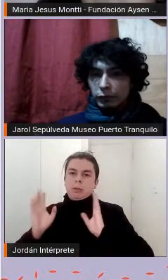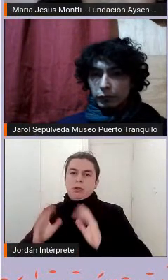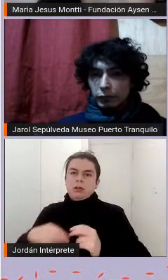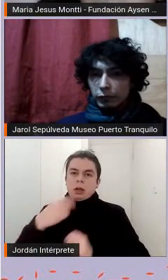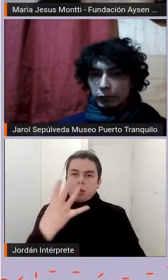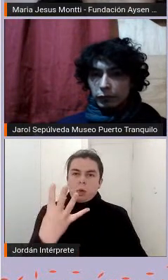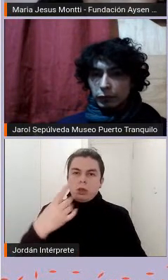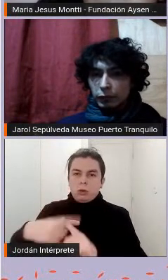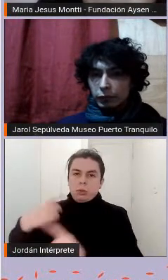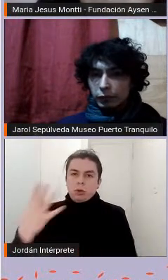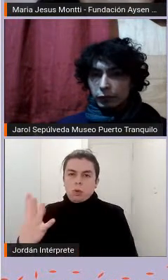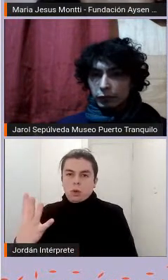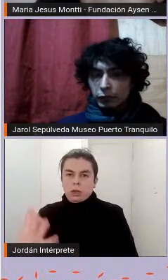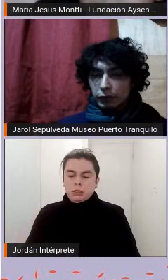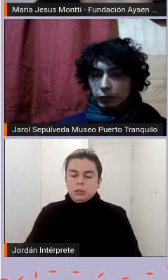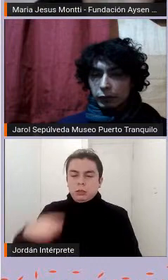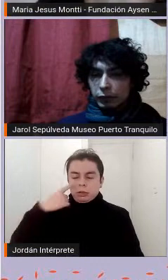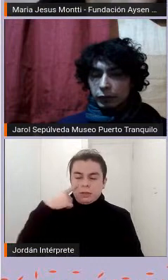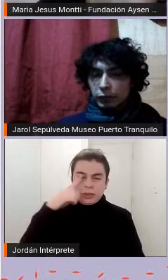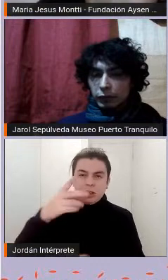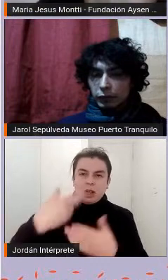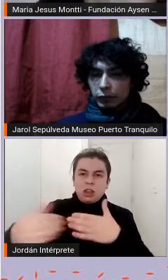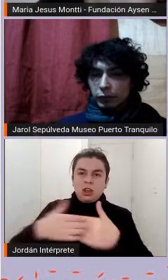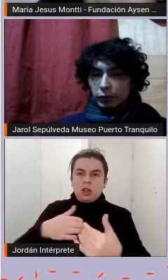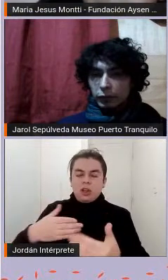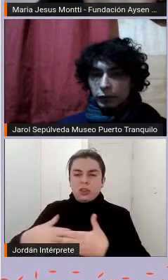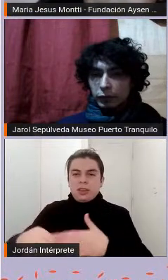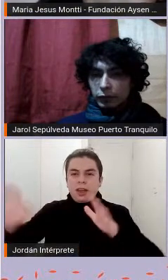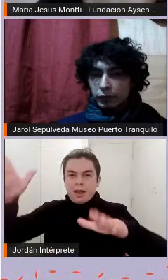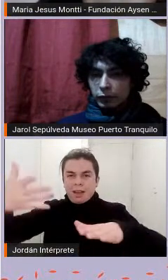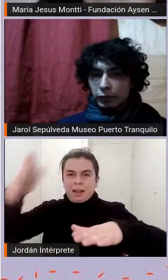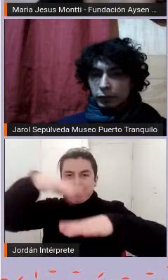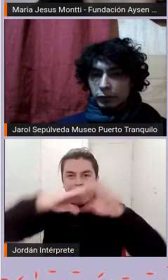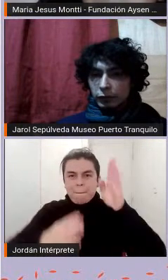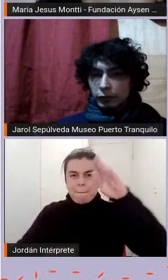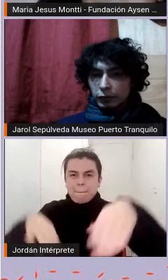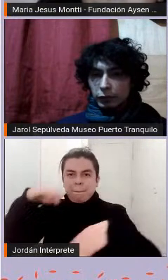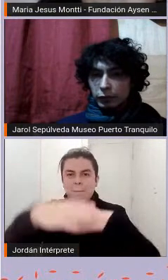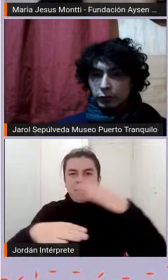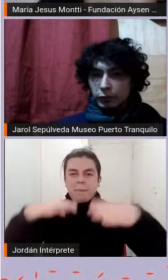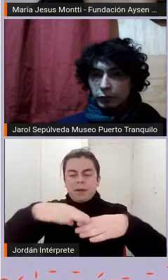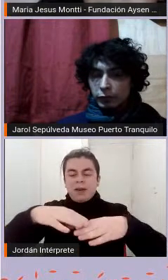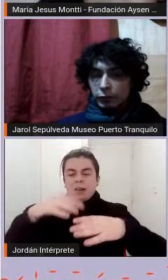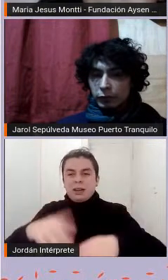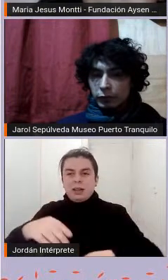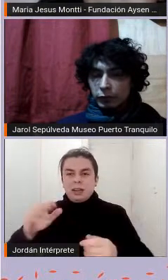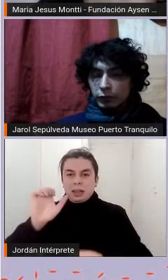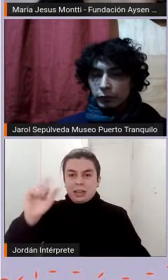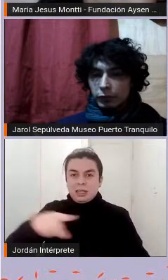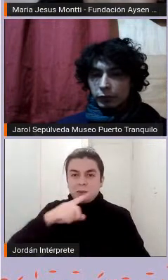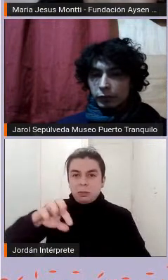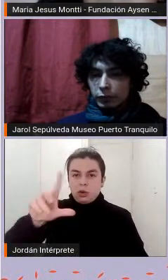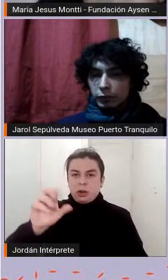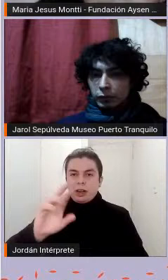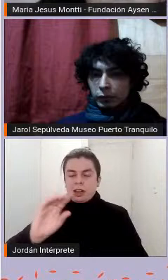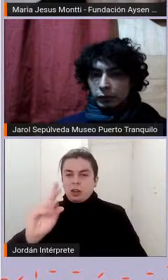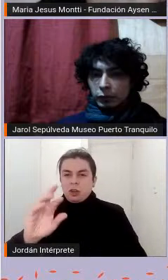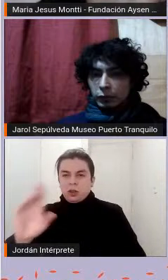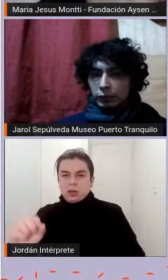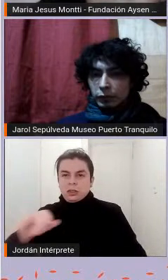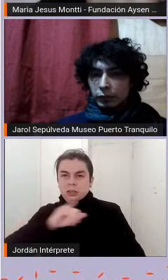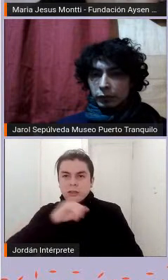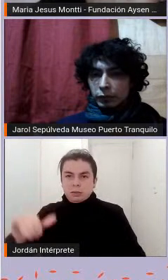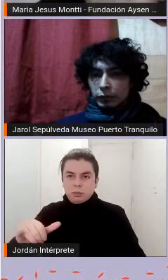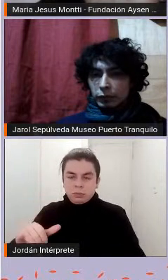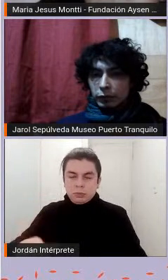sector que se llama Valle Exploradores, para luego navegar hasta Laguna San Rafael, cruzar caminando el Istmo de Ofqui y